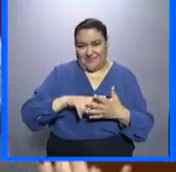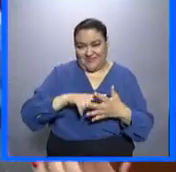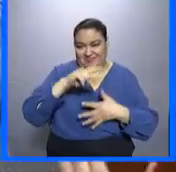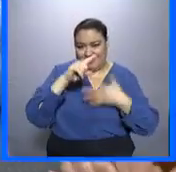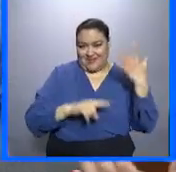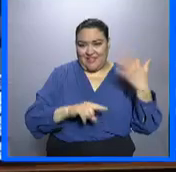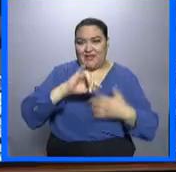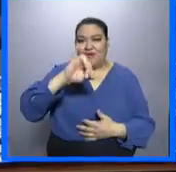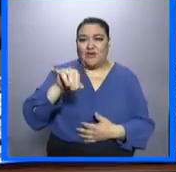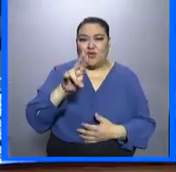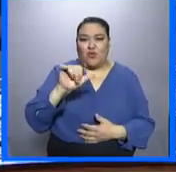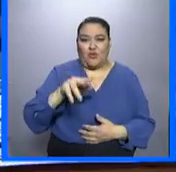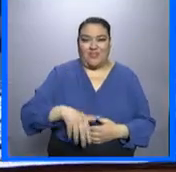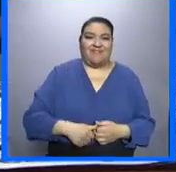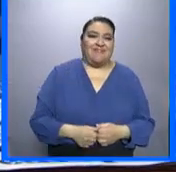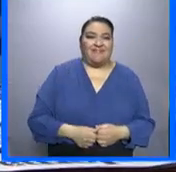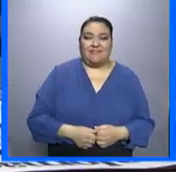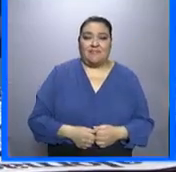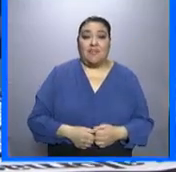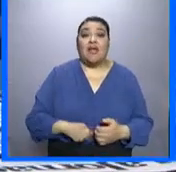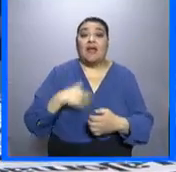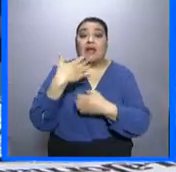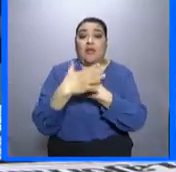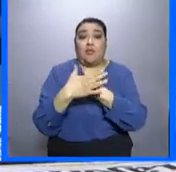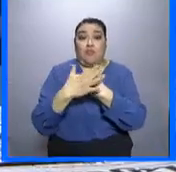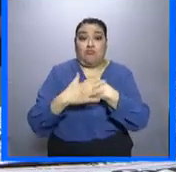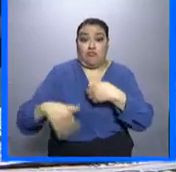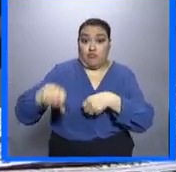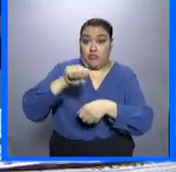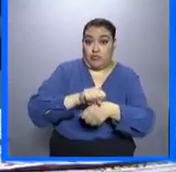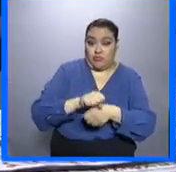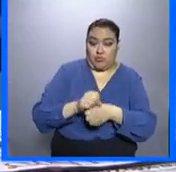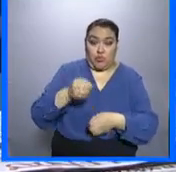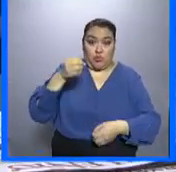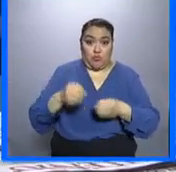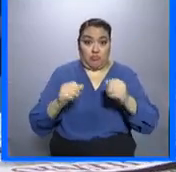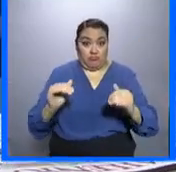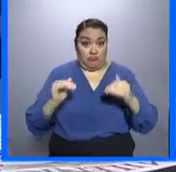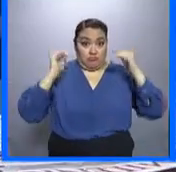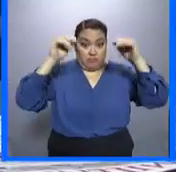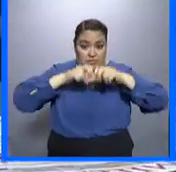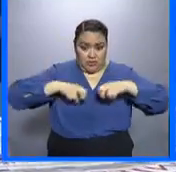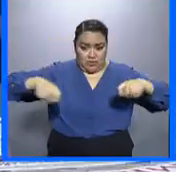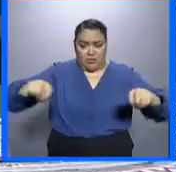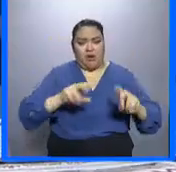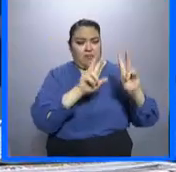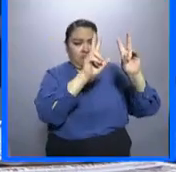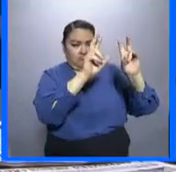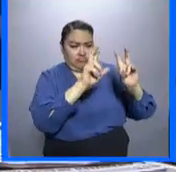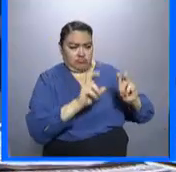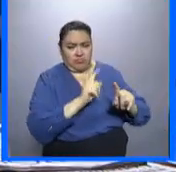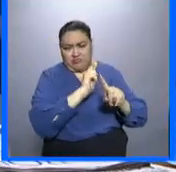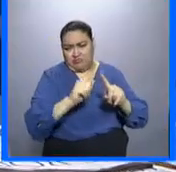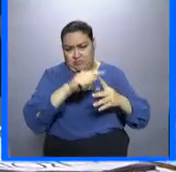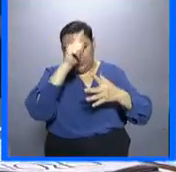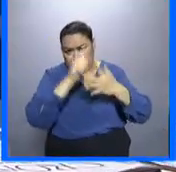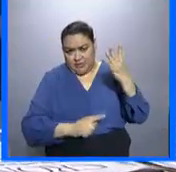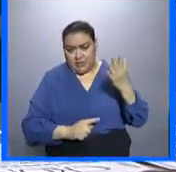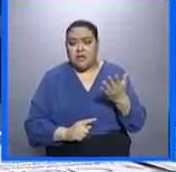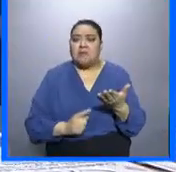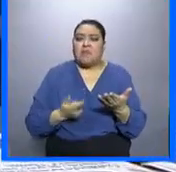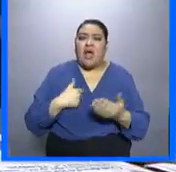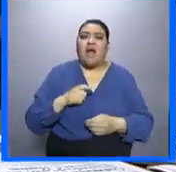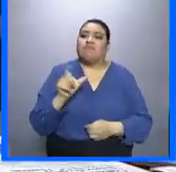González. Y la próxima semana el Pleno de la Corte analizará diversos asuntos relacionados con documentos